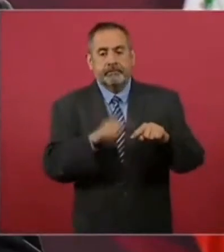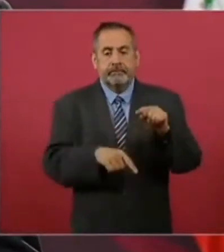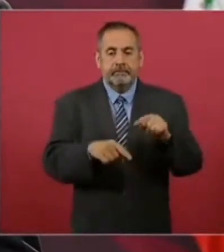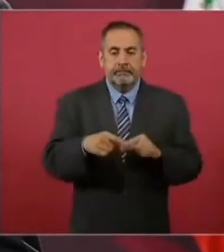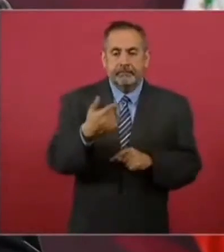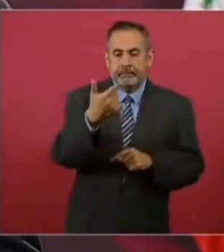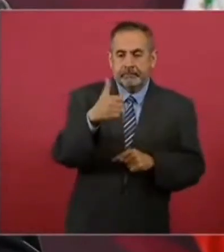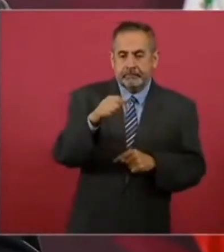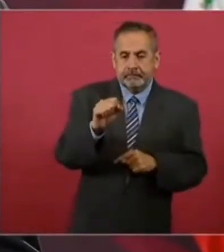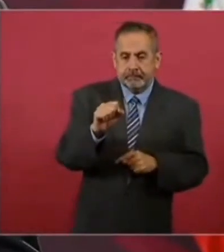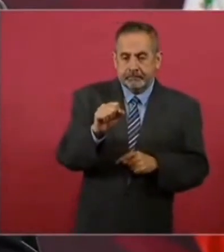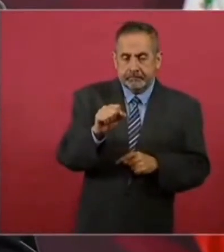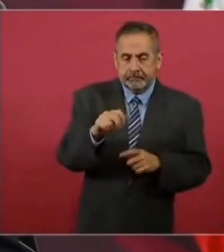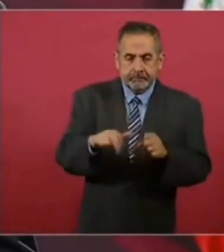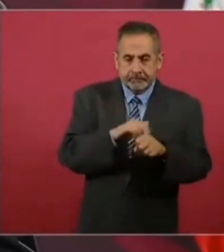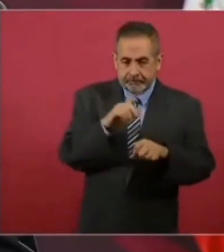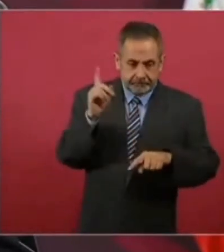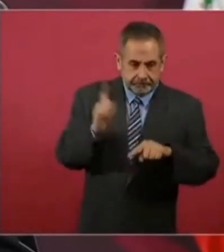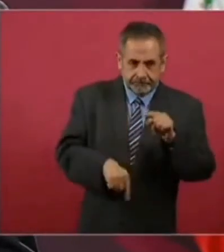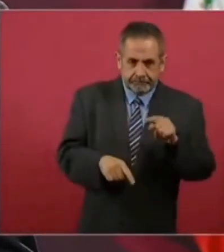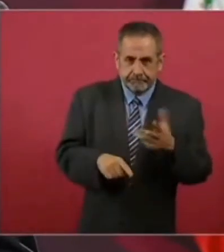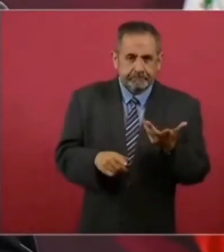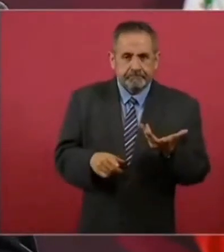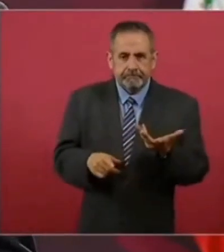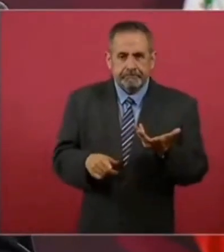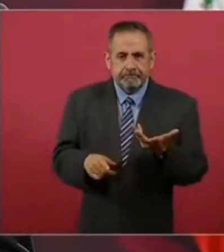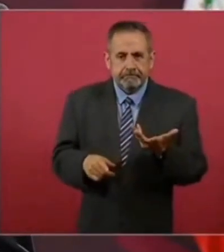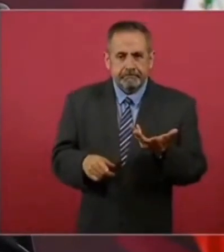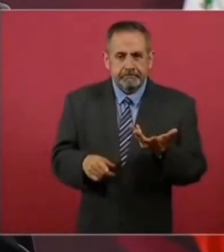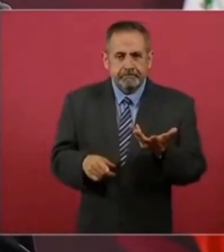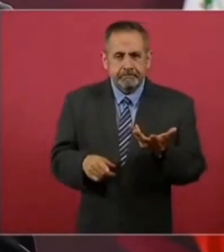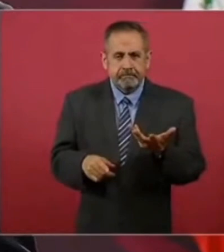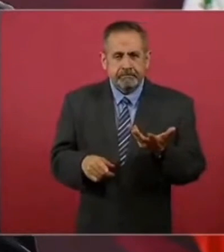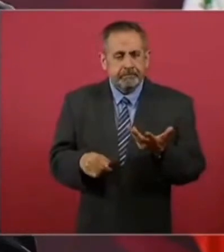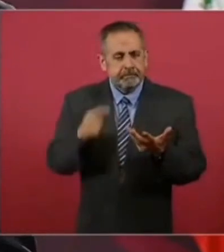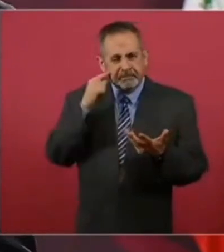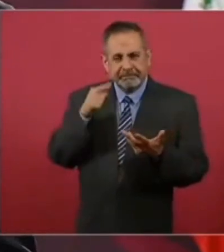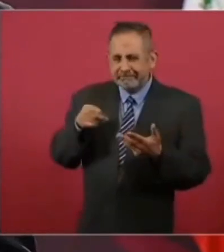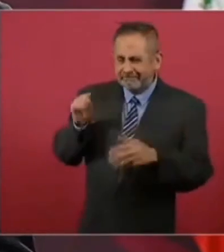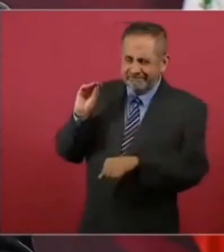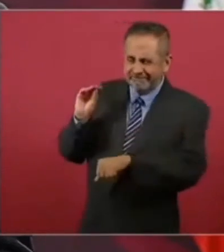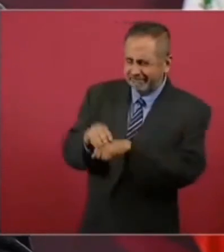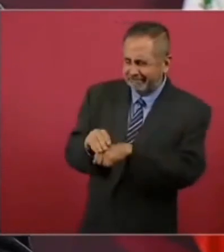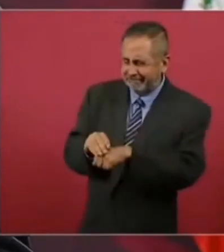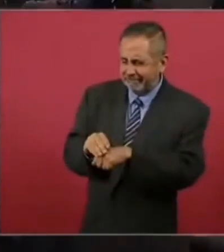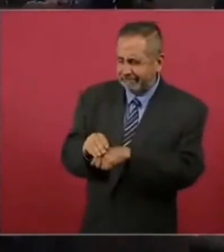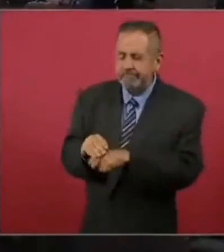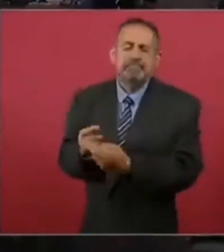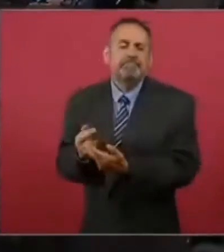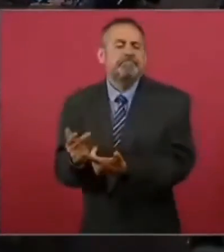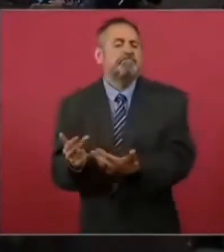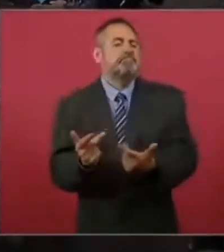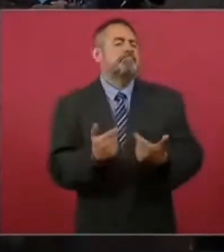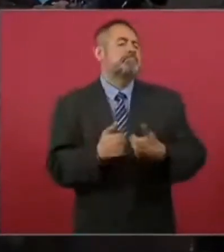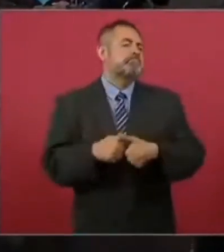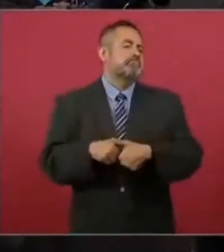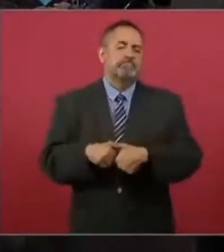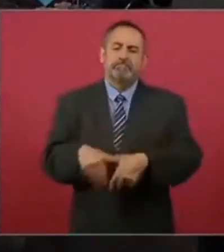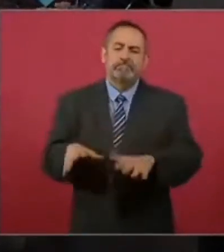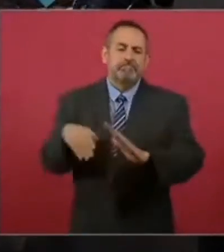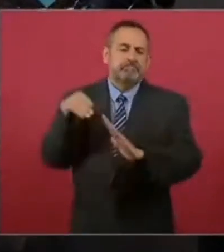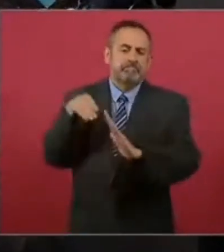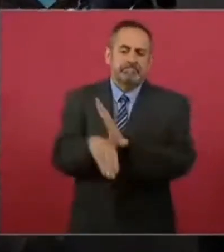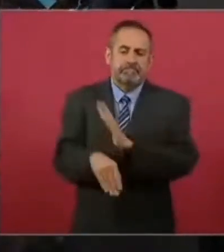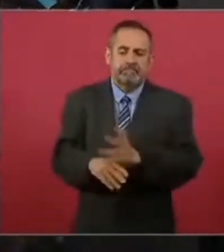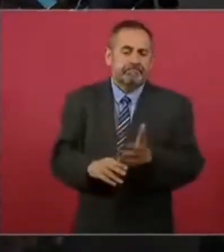natural a los pozos y la presión natural y empezaron a intervenirlos, pues ya empezaron a